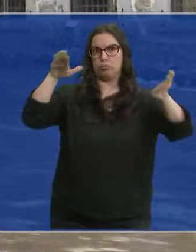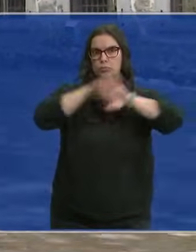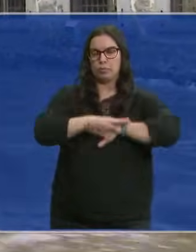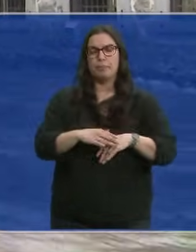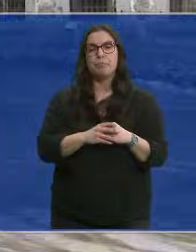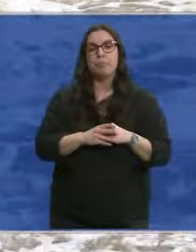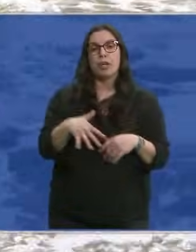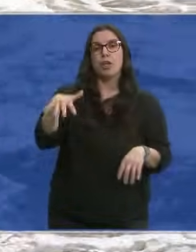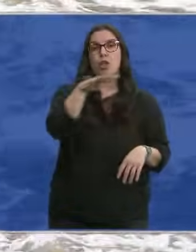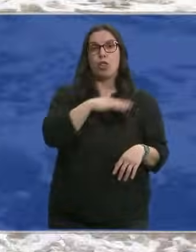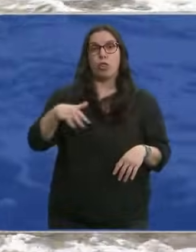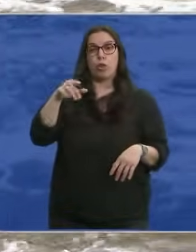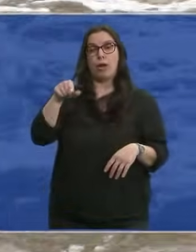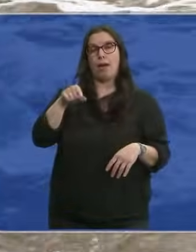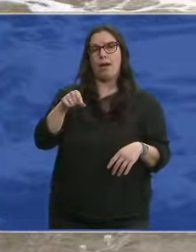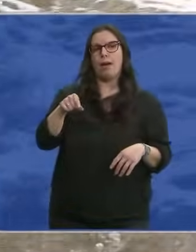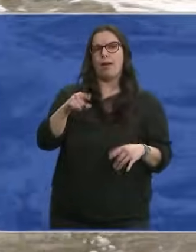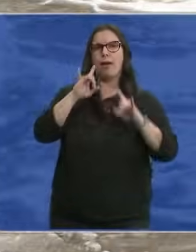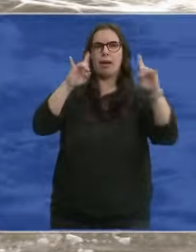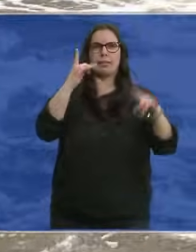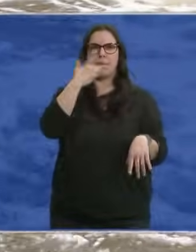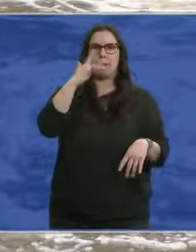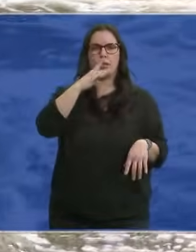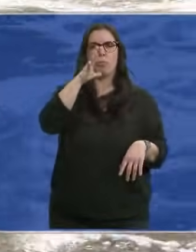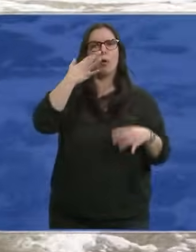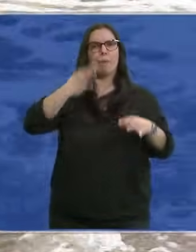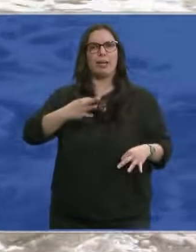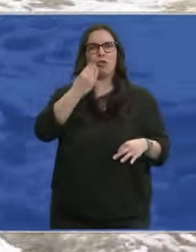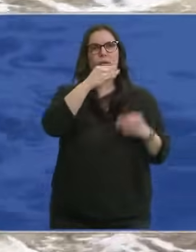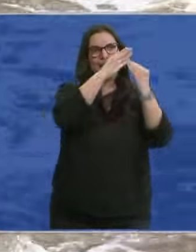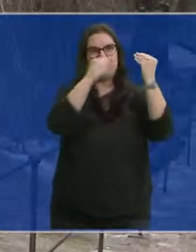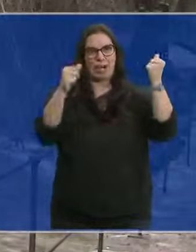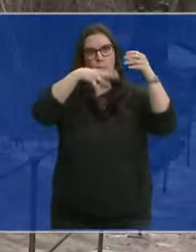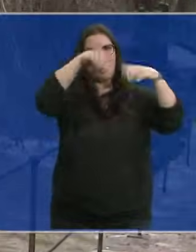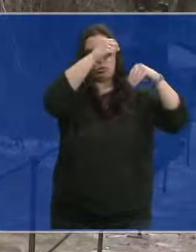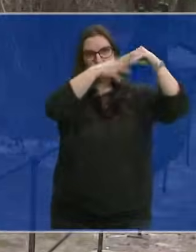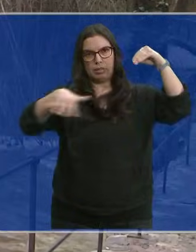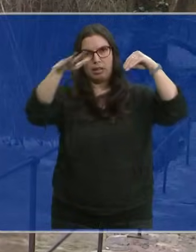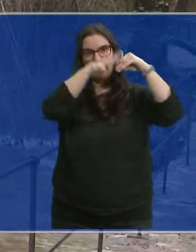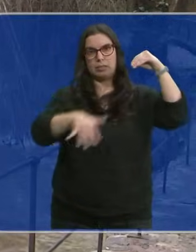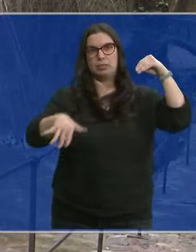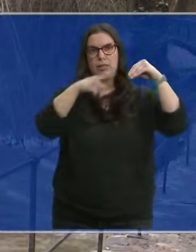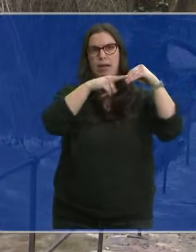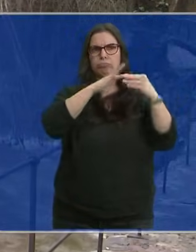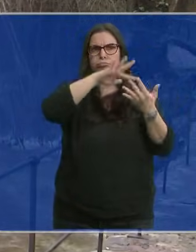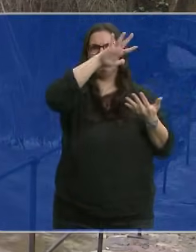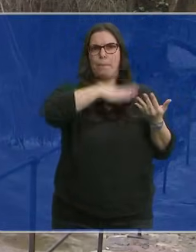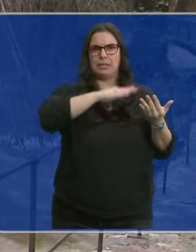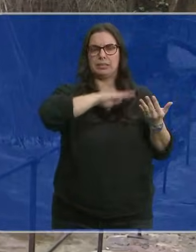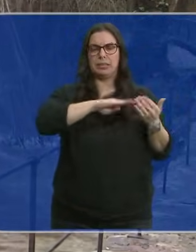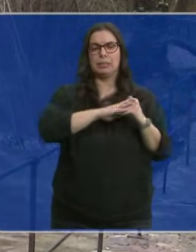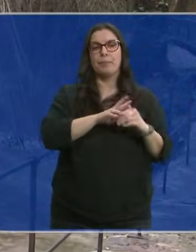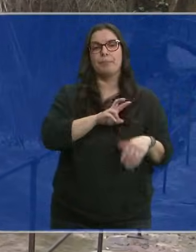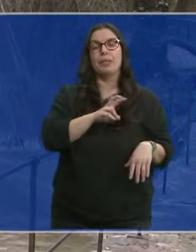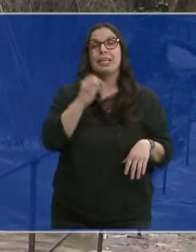noche. La zona del sistema central de esta provincia está en alerta amarilla por riesgo de deshielo y la acumulación de nieve en la sierra es importante. Hay